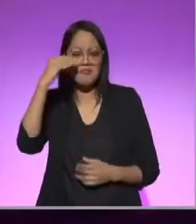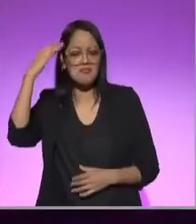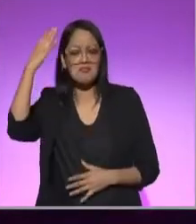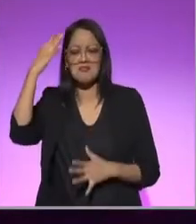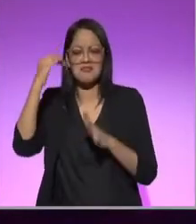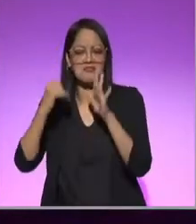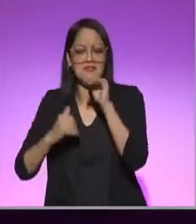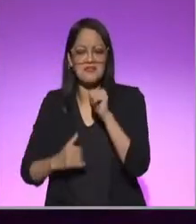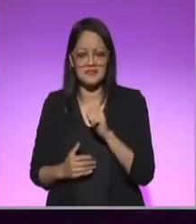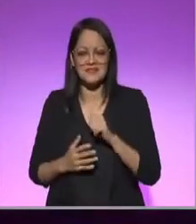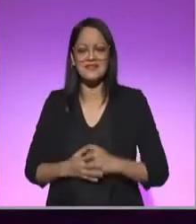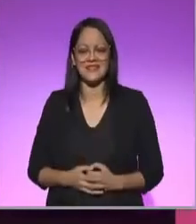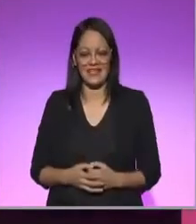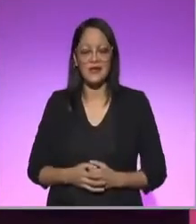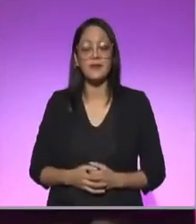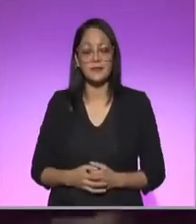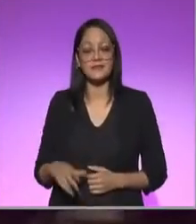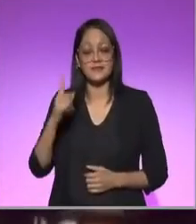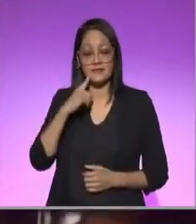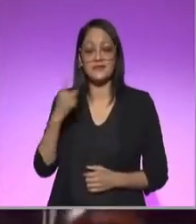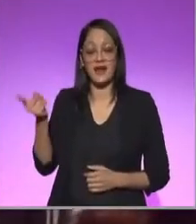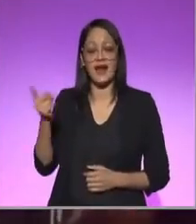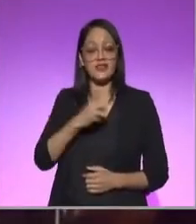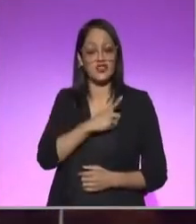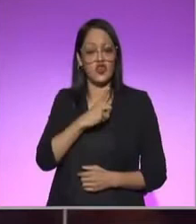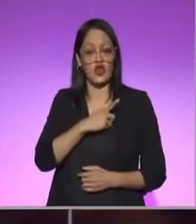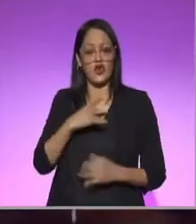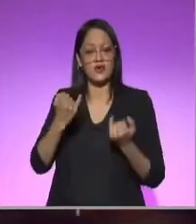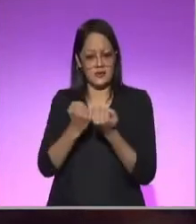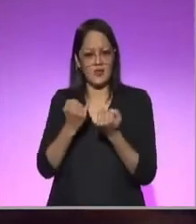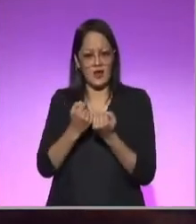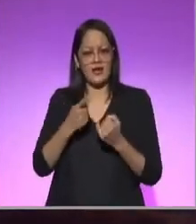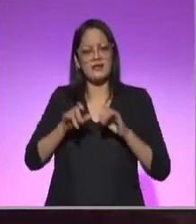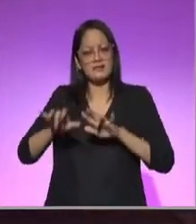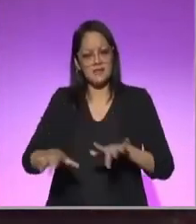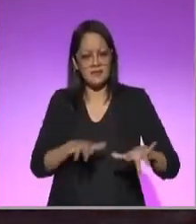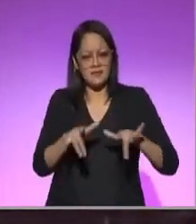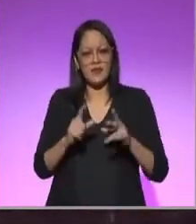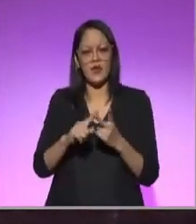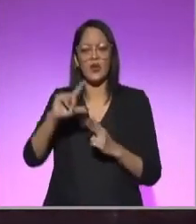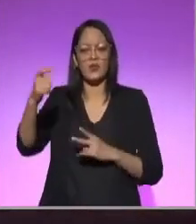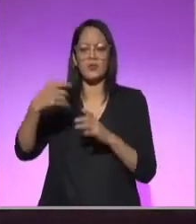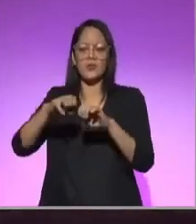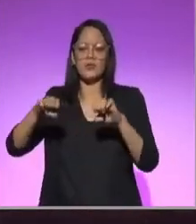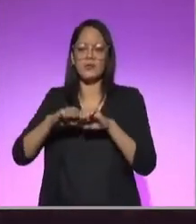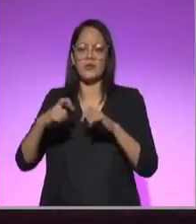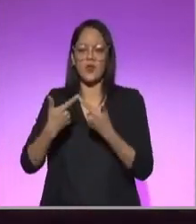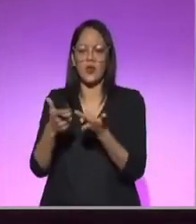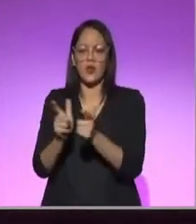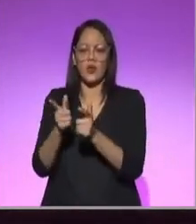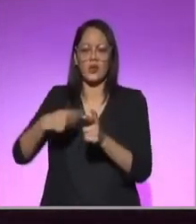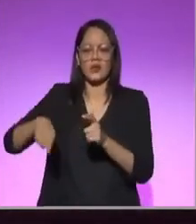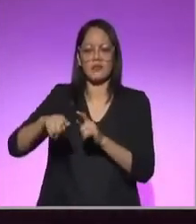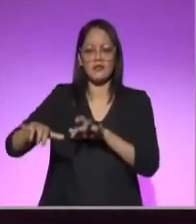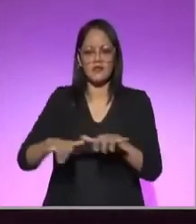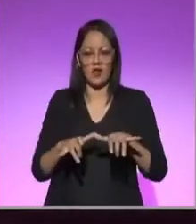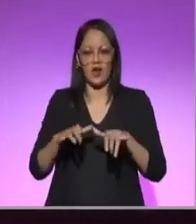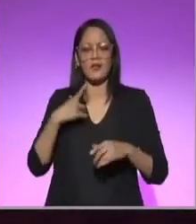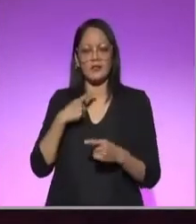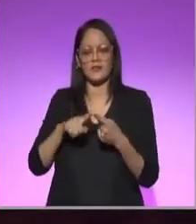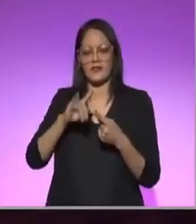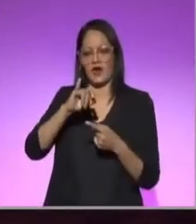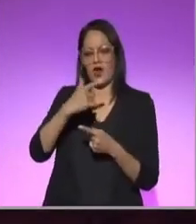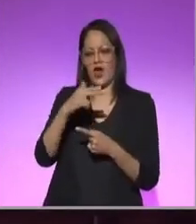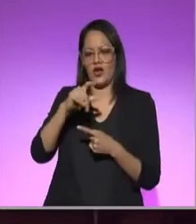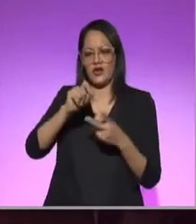olvidar. Se ha presentado en solitario y con agrupaciones de numerosos estilos, con orquestas y pequeños grupos acústicos, folk, rock, música